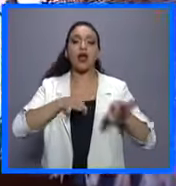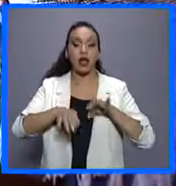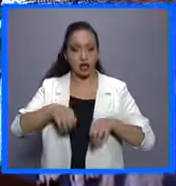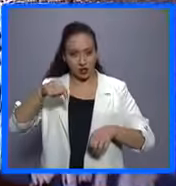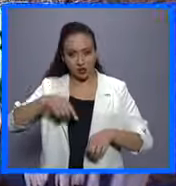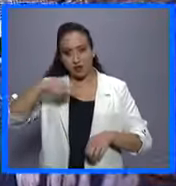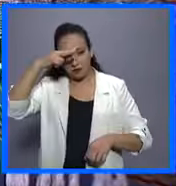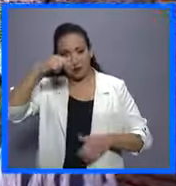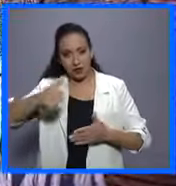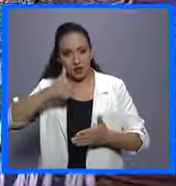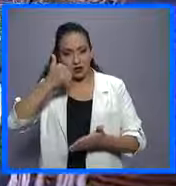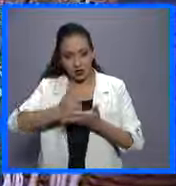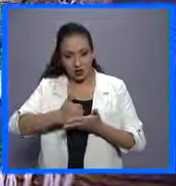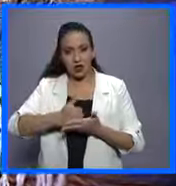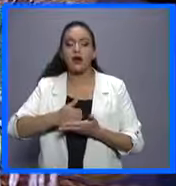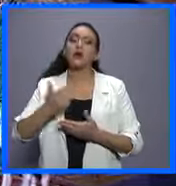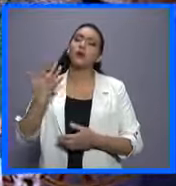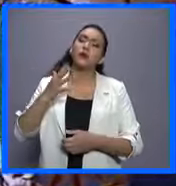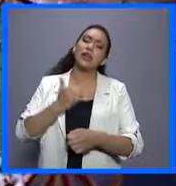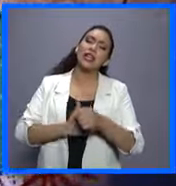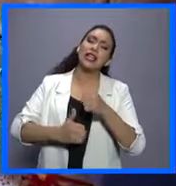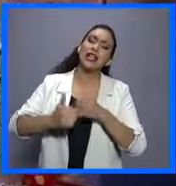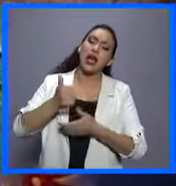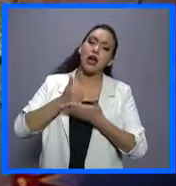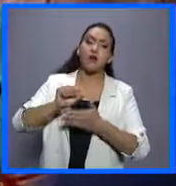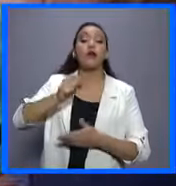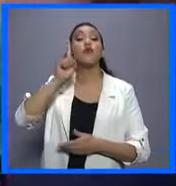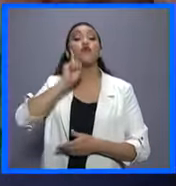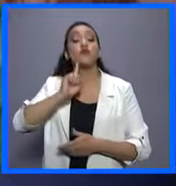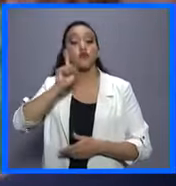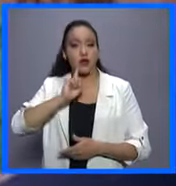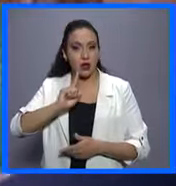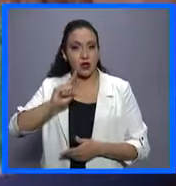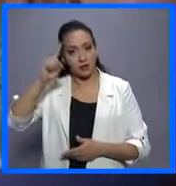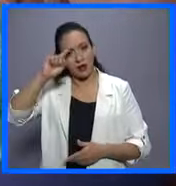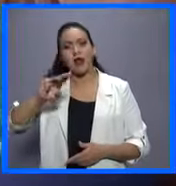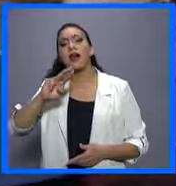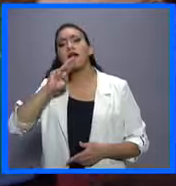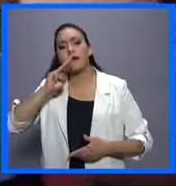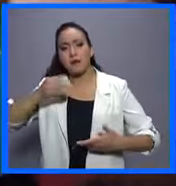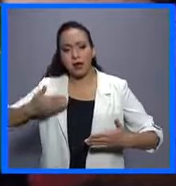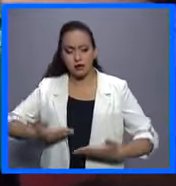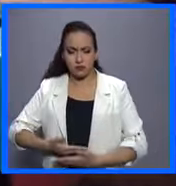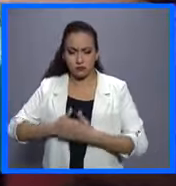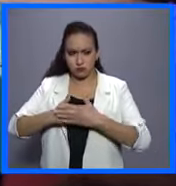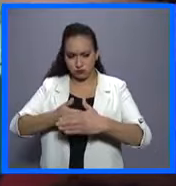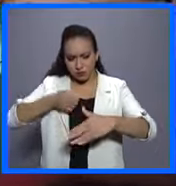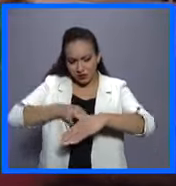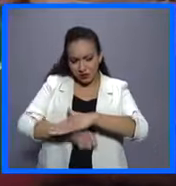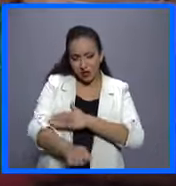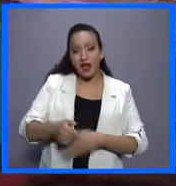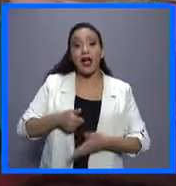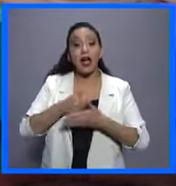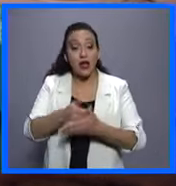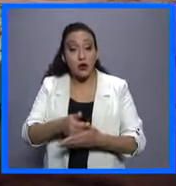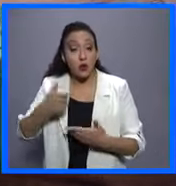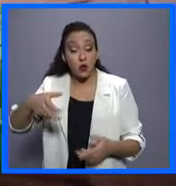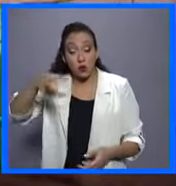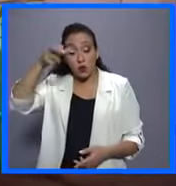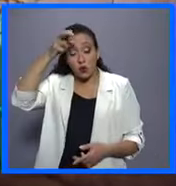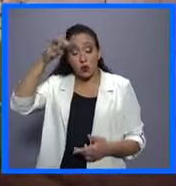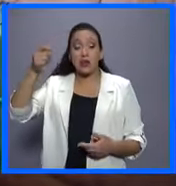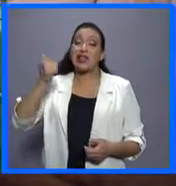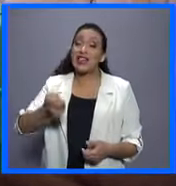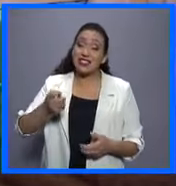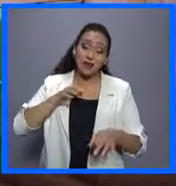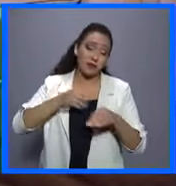de México. Desde hace 10 años alcanzó la edad y obtuvo los conocimientos necesarios para entrar a este mundo que tiene un origen